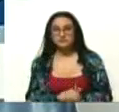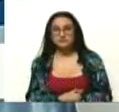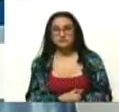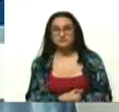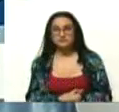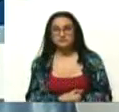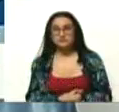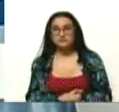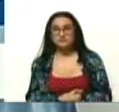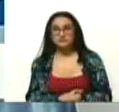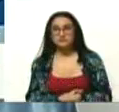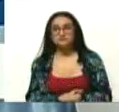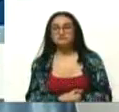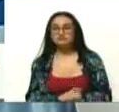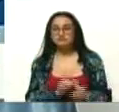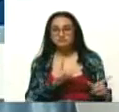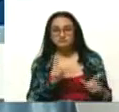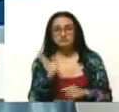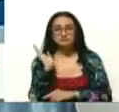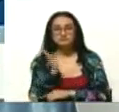y se logró la condena de